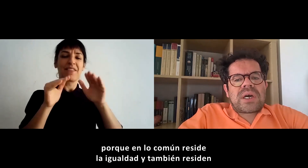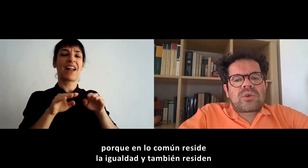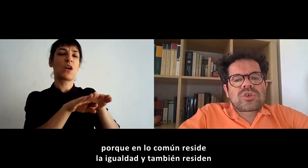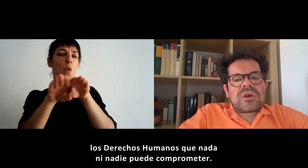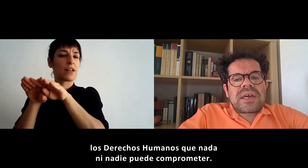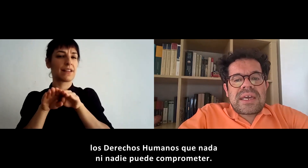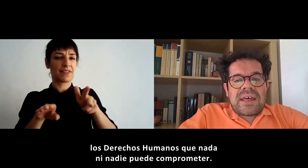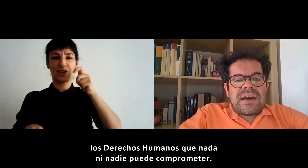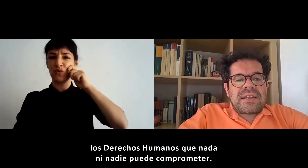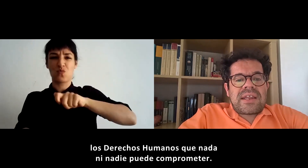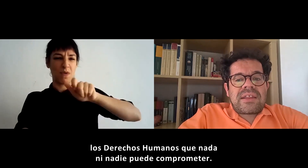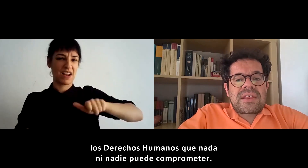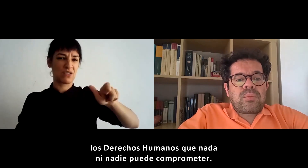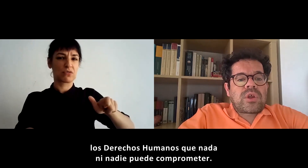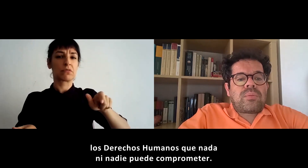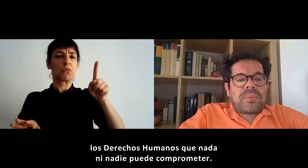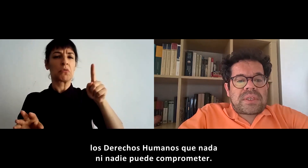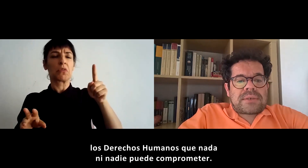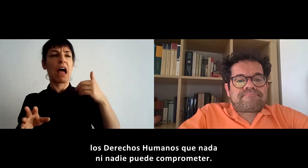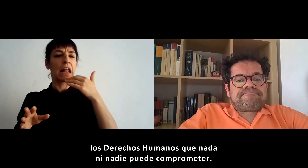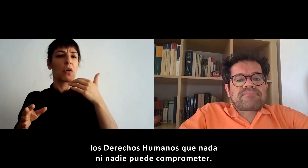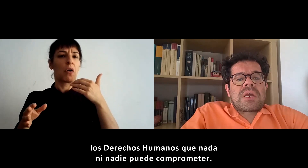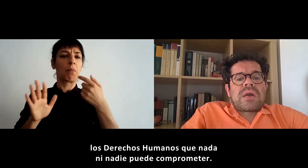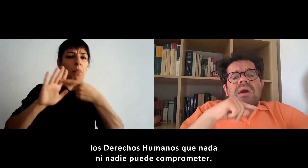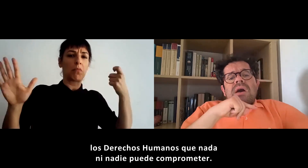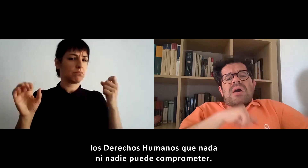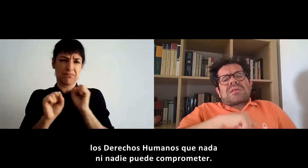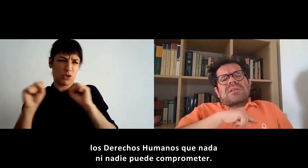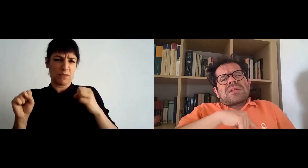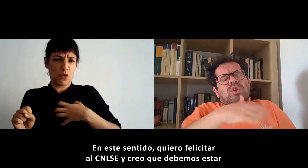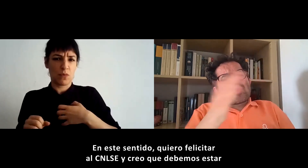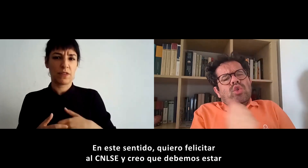derechos humanos que nada ni nadie puede comprometer.